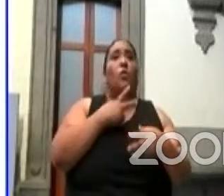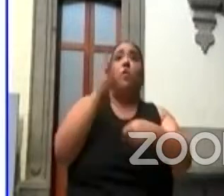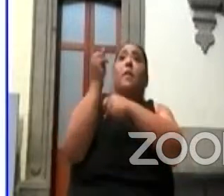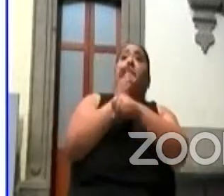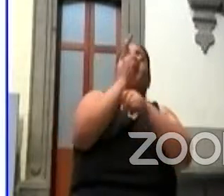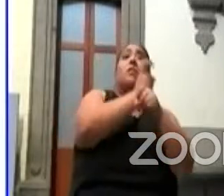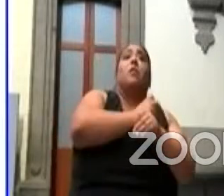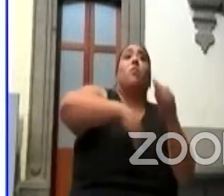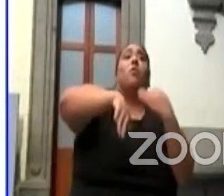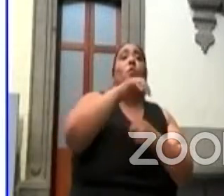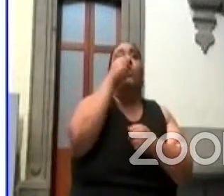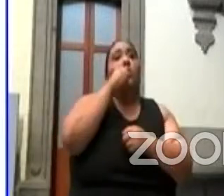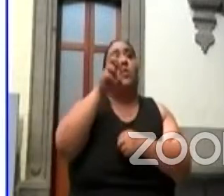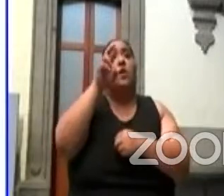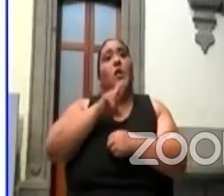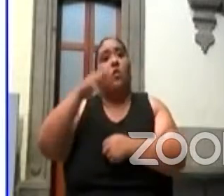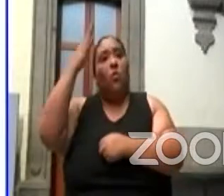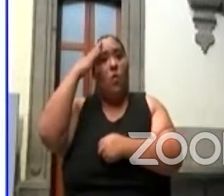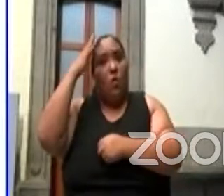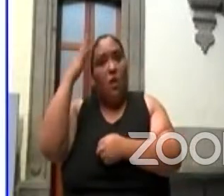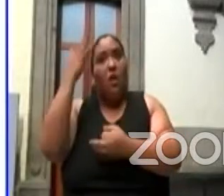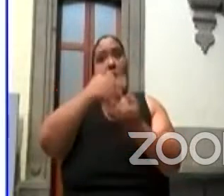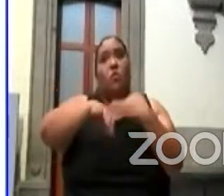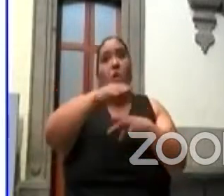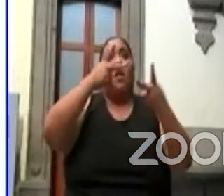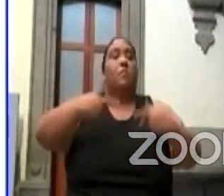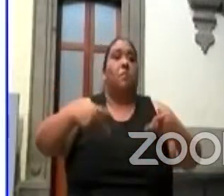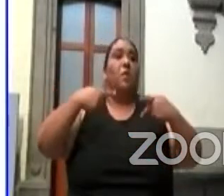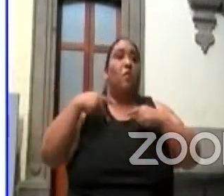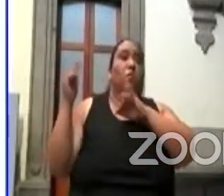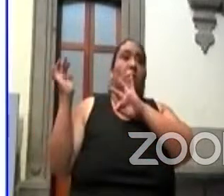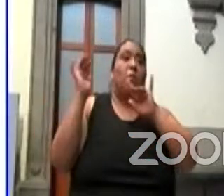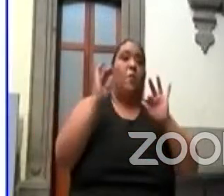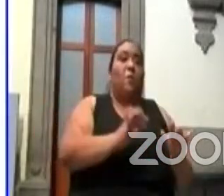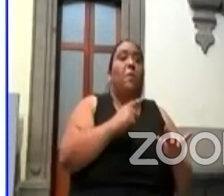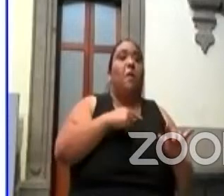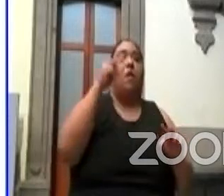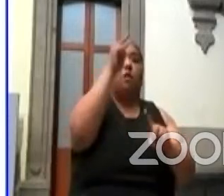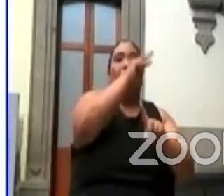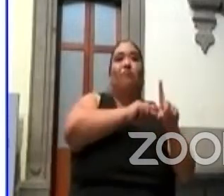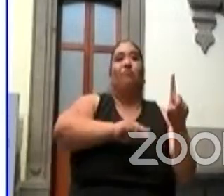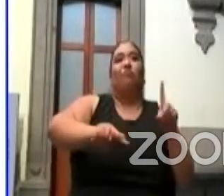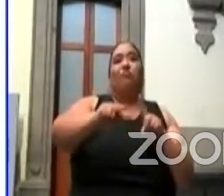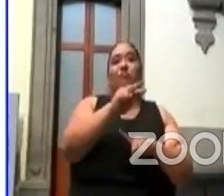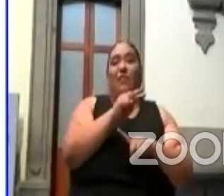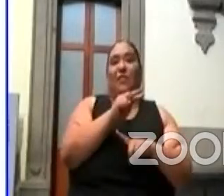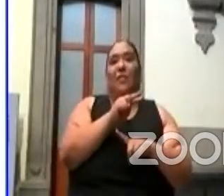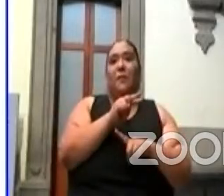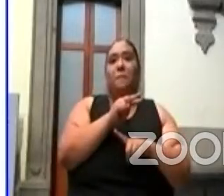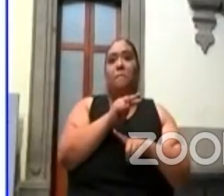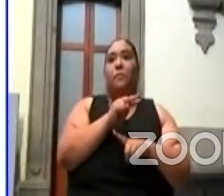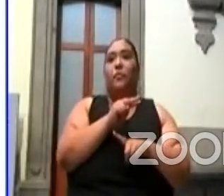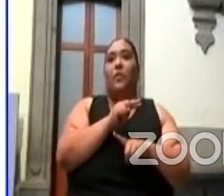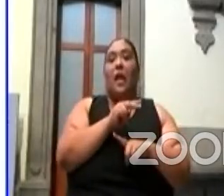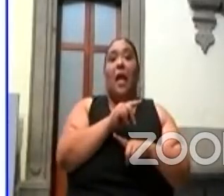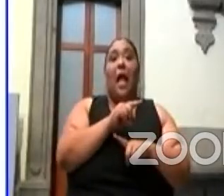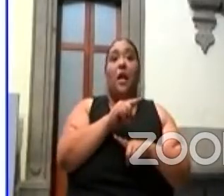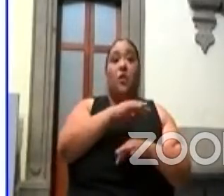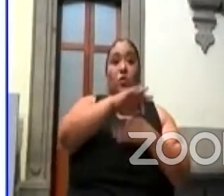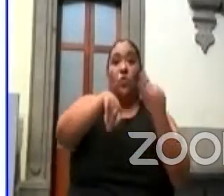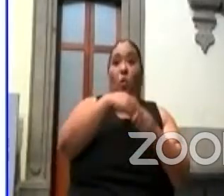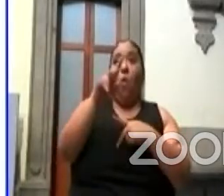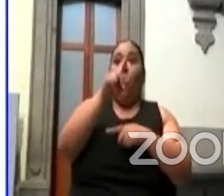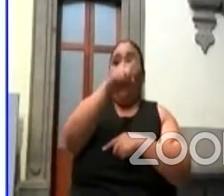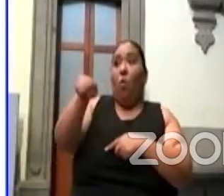secretarios, a todas las personas, para que visualizarnos. Y ellos mismos nos han proporcionado